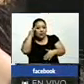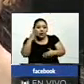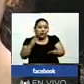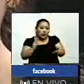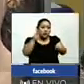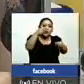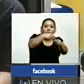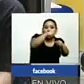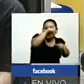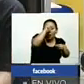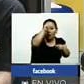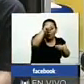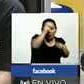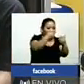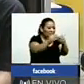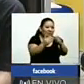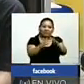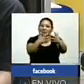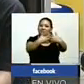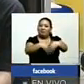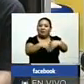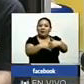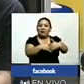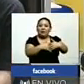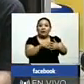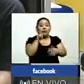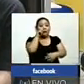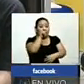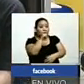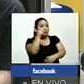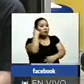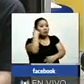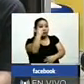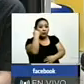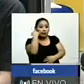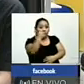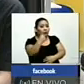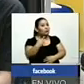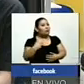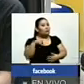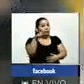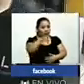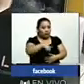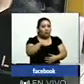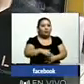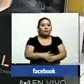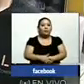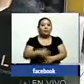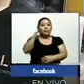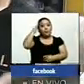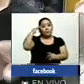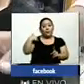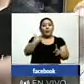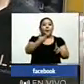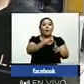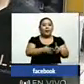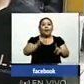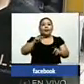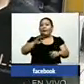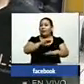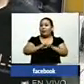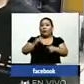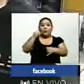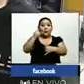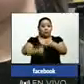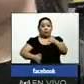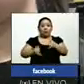a ofertas de trabajo de diferentes empresas, eso es algo que está siendo bien demandado actualmente. Crisia está cursando su último